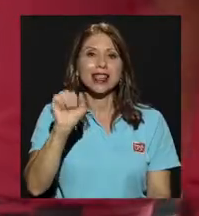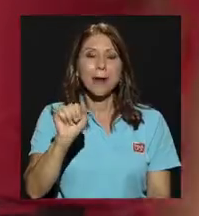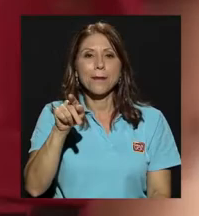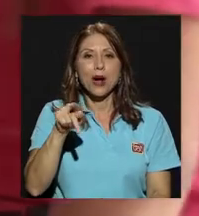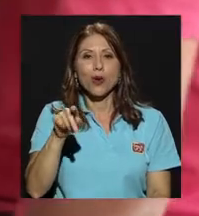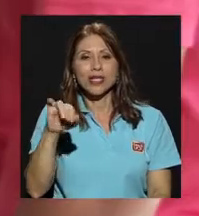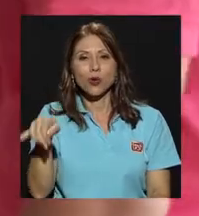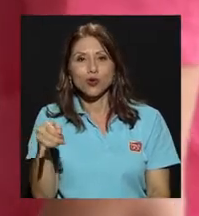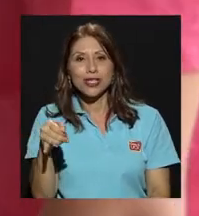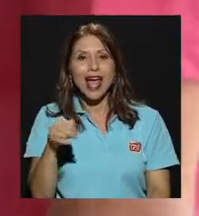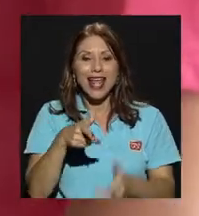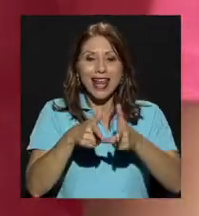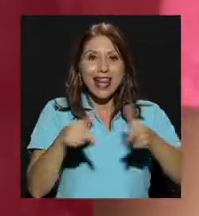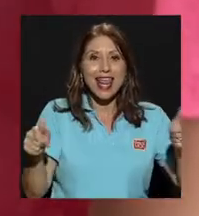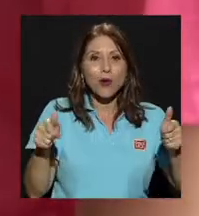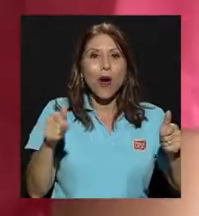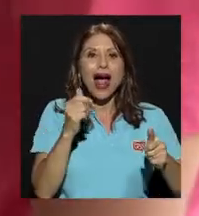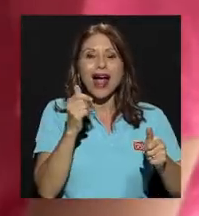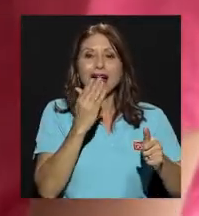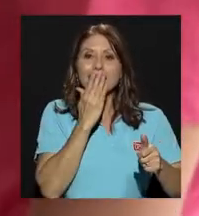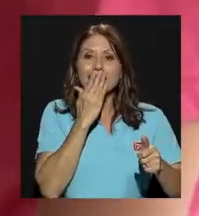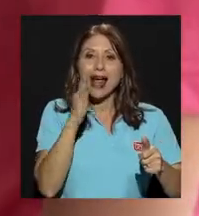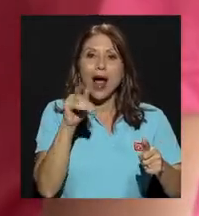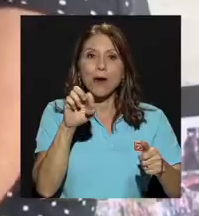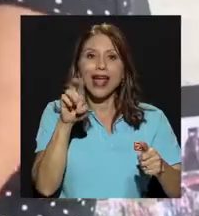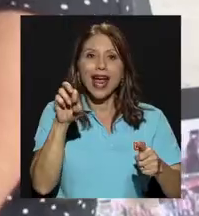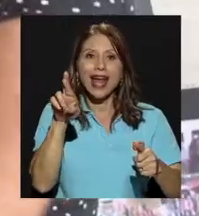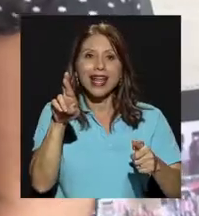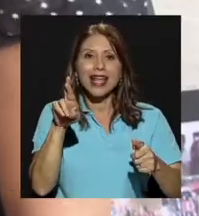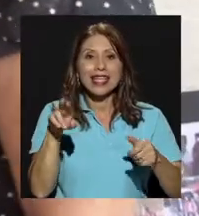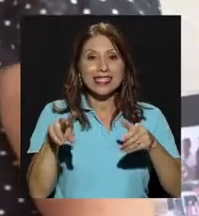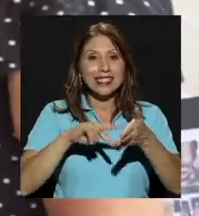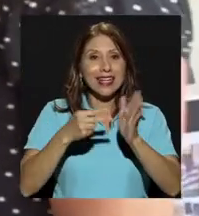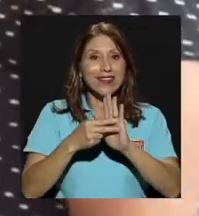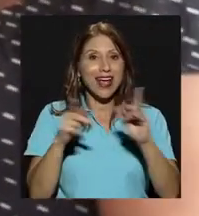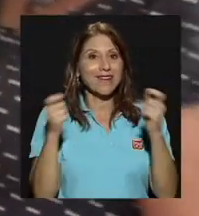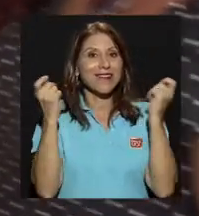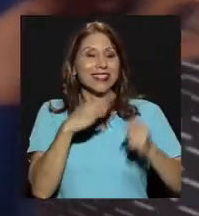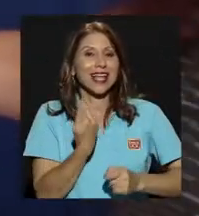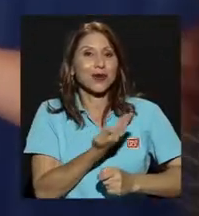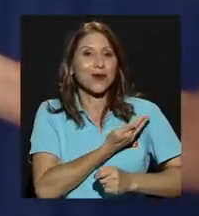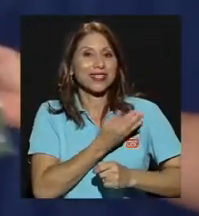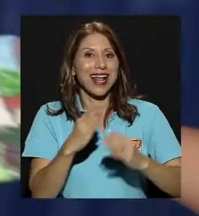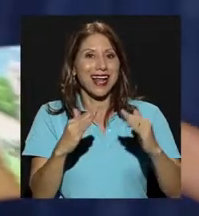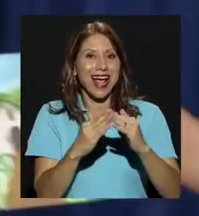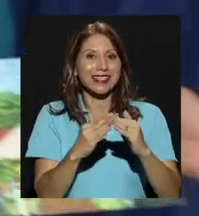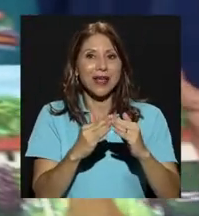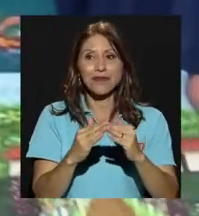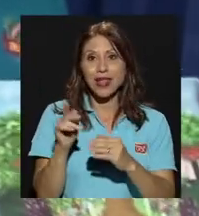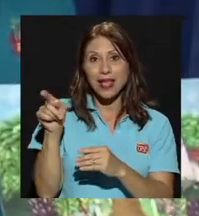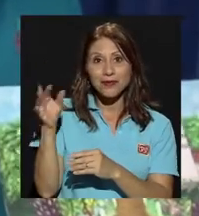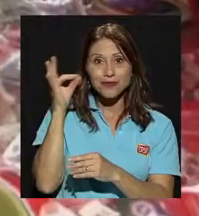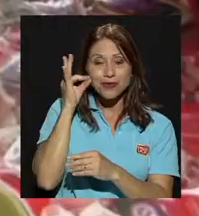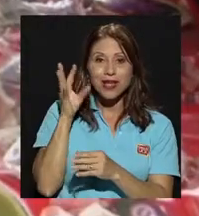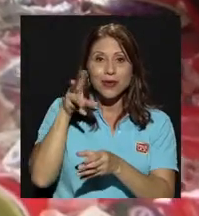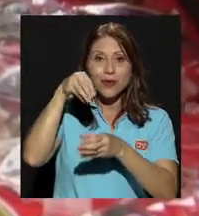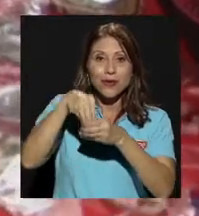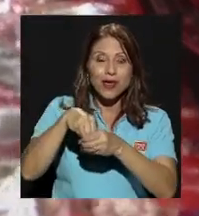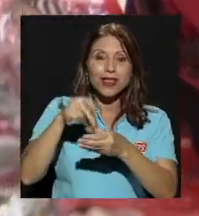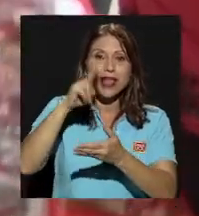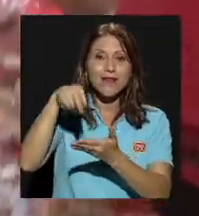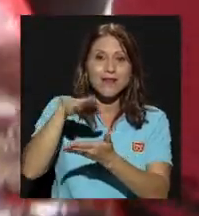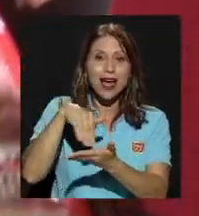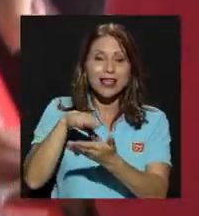que en lengua cabecar significa fiesta en nuestra casa. Katy Alfaro forma parte de la Asociación de Artesanos del Valle de Orosi, que